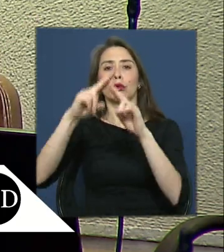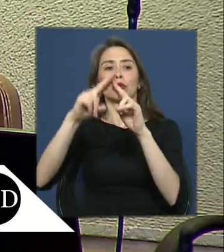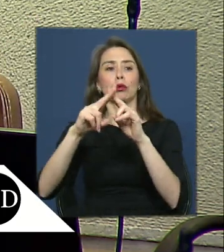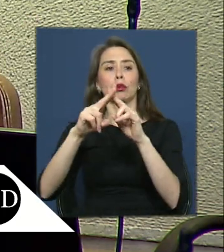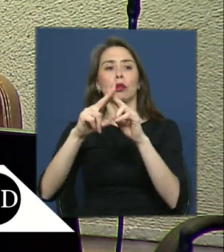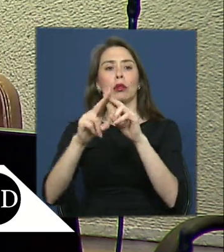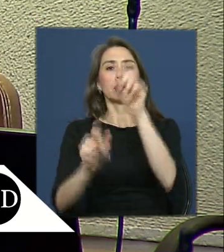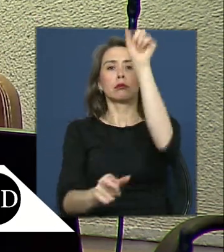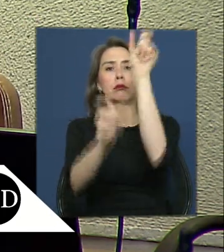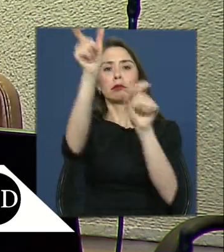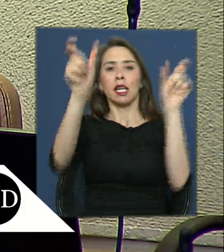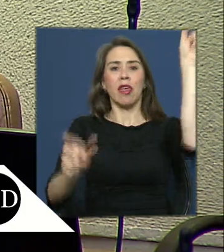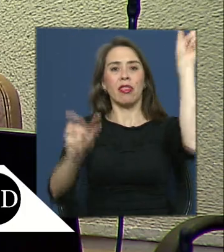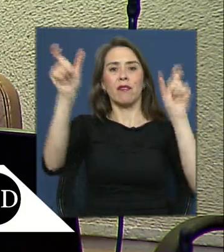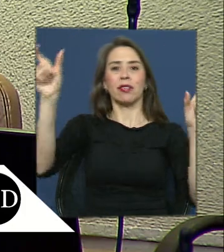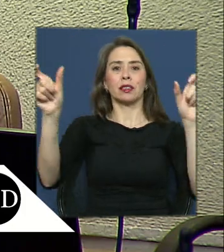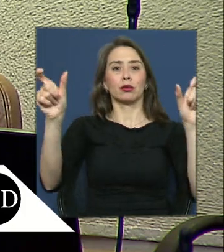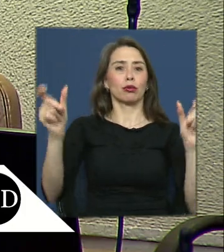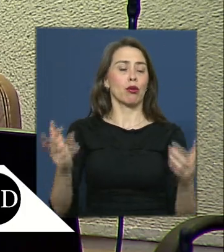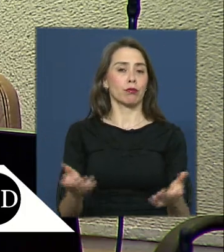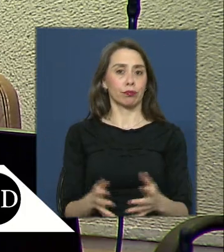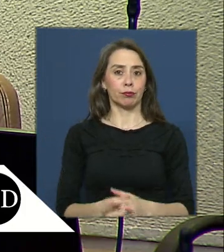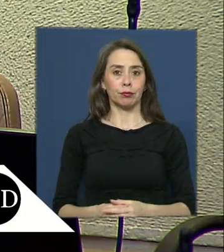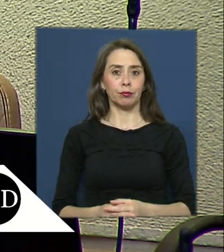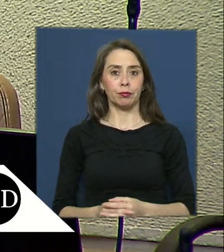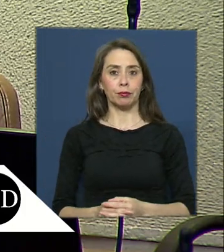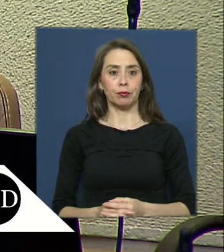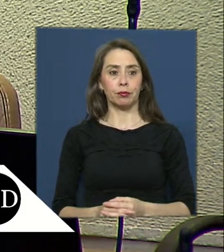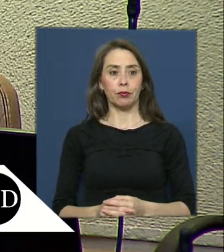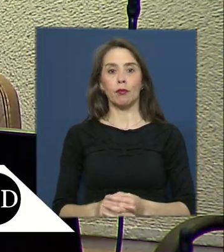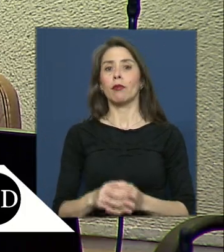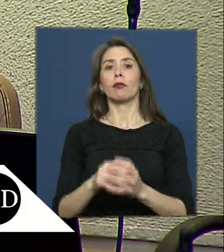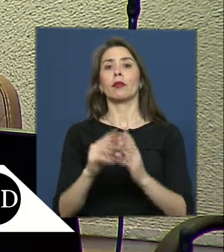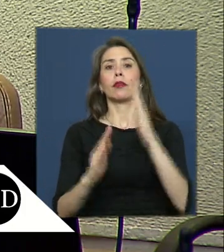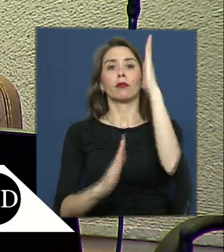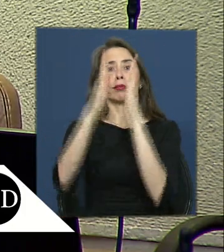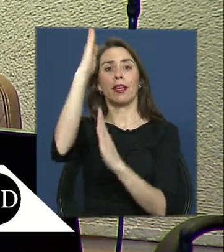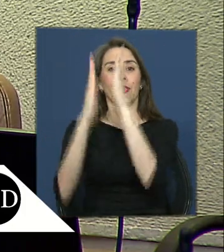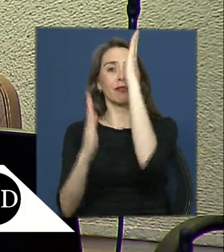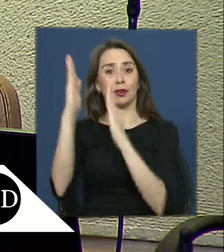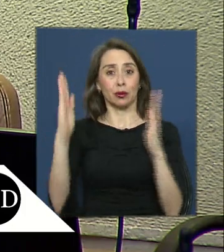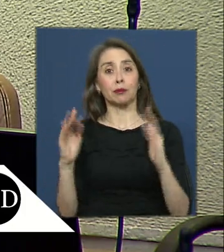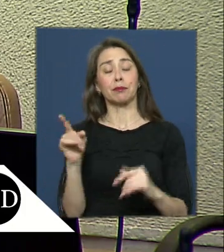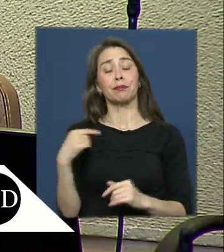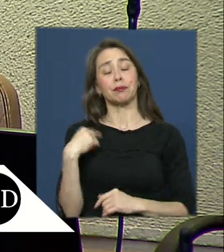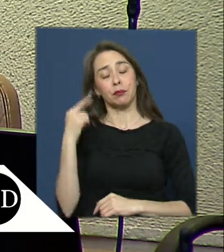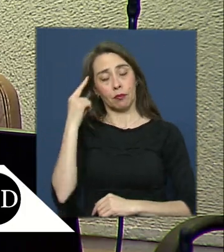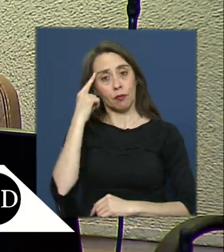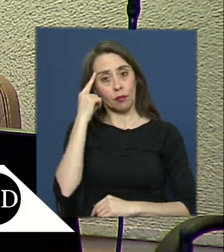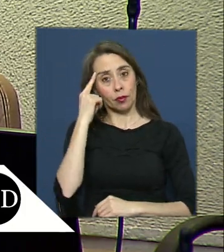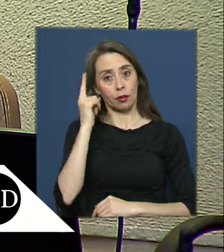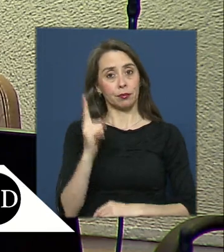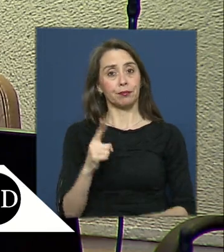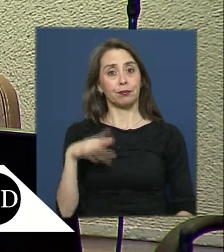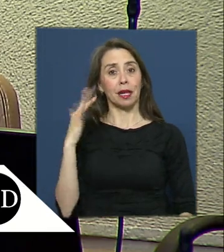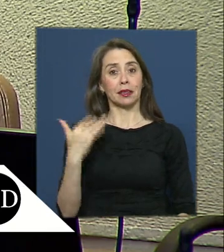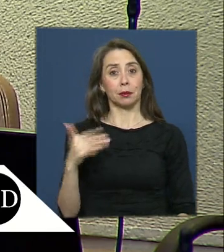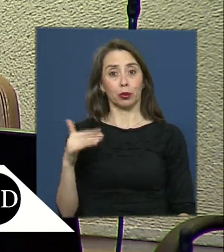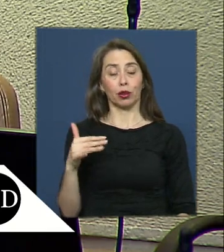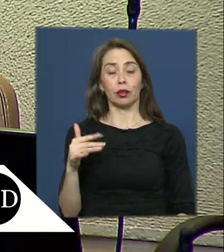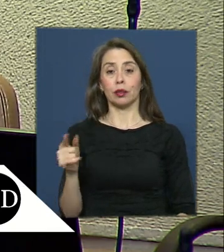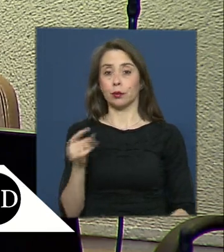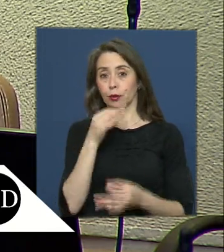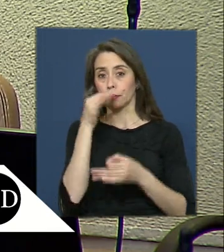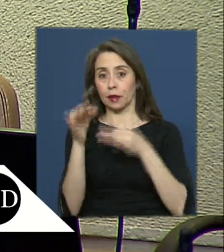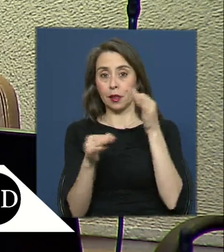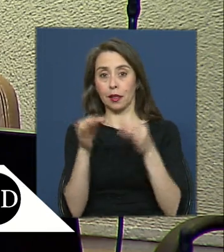o por condominios, de edificios, etcétera. Esas son las cuestiones que a mí me parecen más relevantes de lo planteado